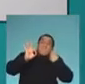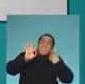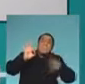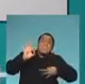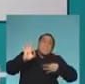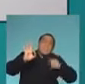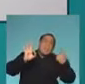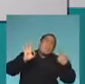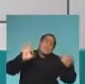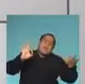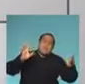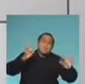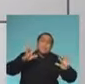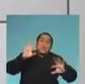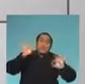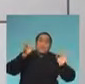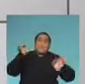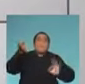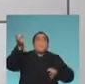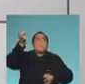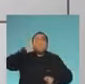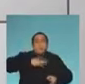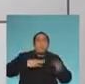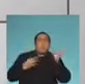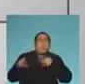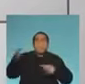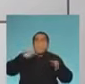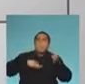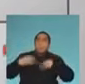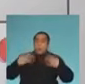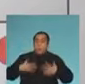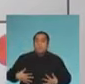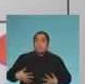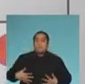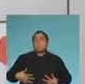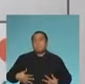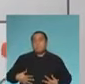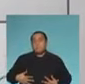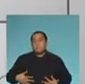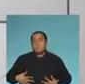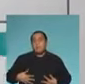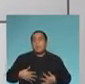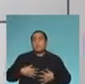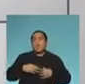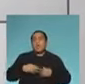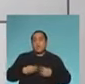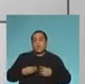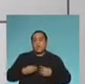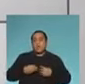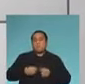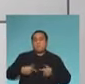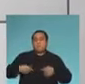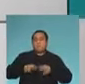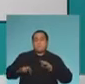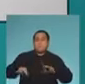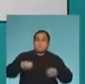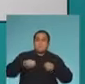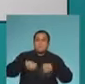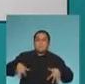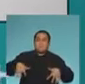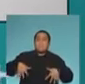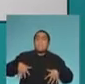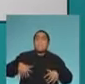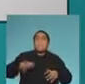Entonces, puede abusar de entrando a nuestro cuerpo y utilizar la maquinaria para replicarse, pero bueno, no tiene vida en sí. Entonces,